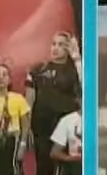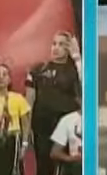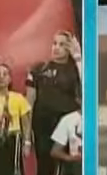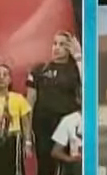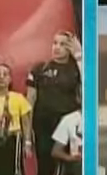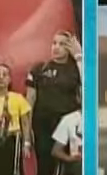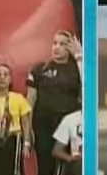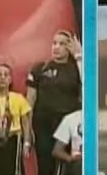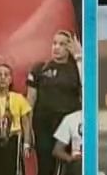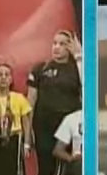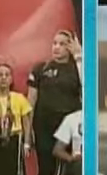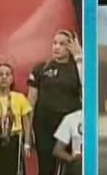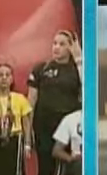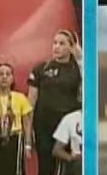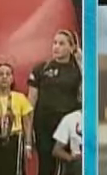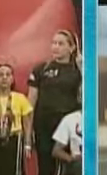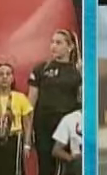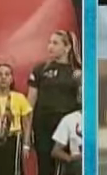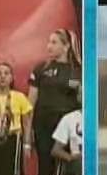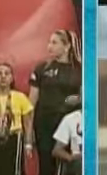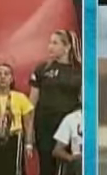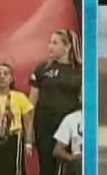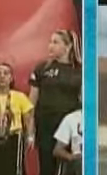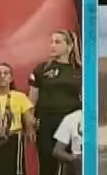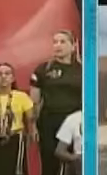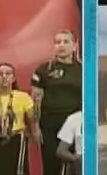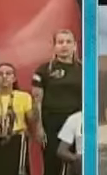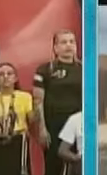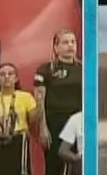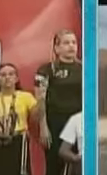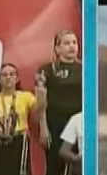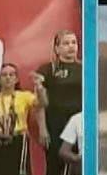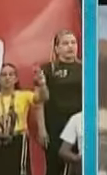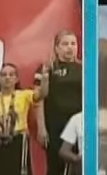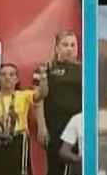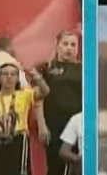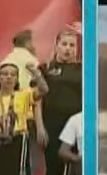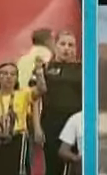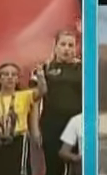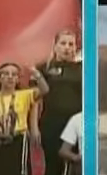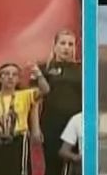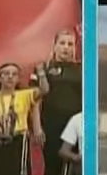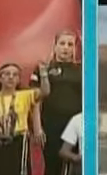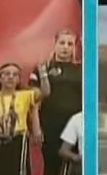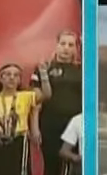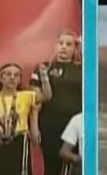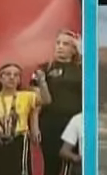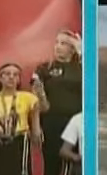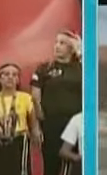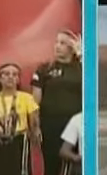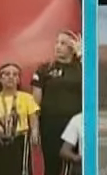¿Quieren que llegue el capitalismo salvaje y destruya Venezuela?